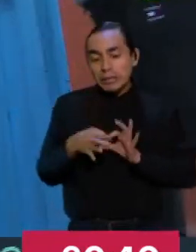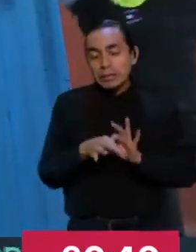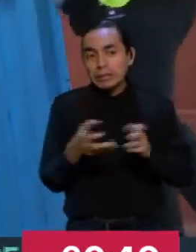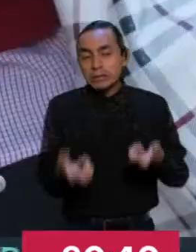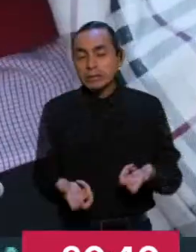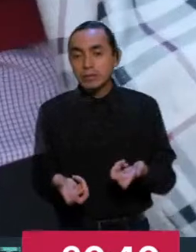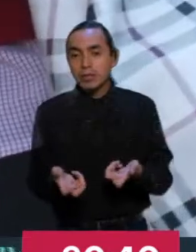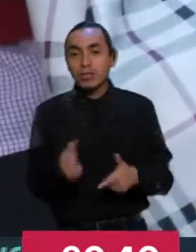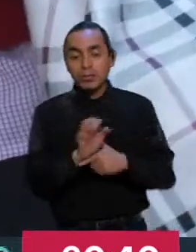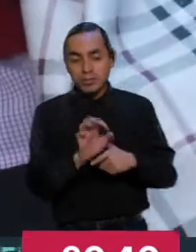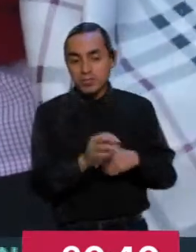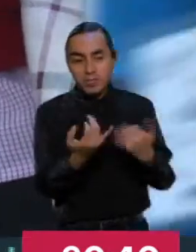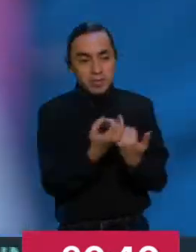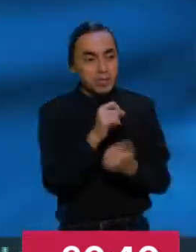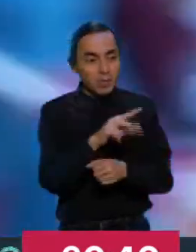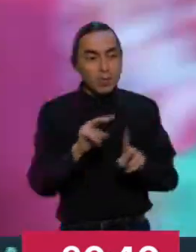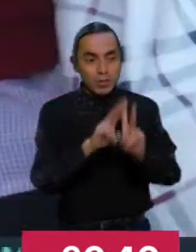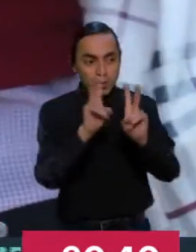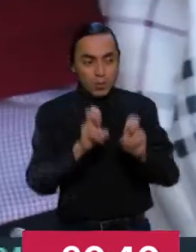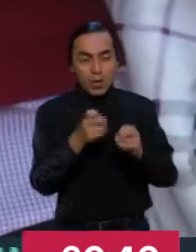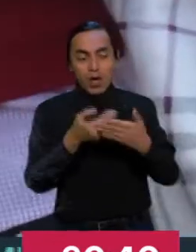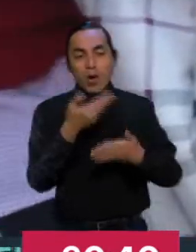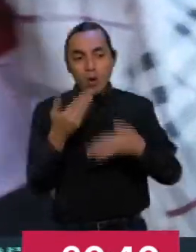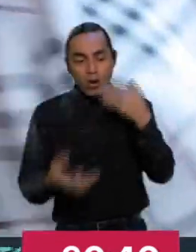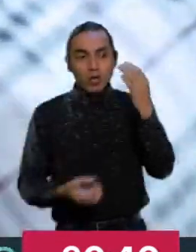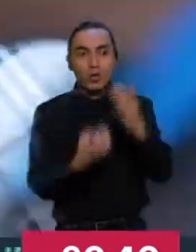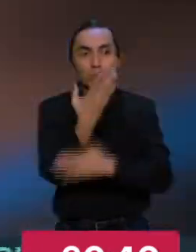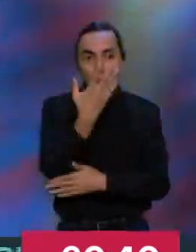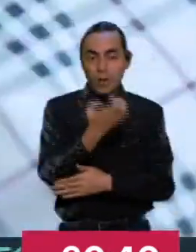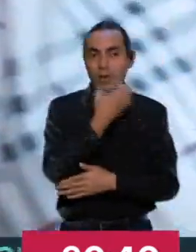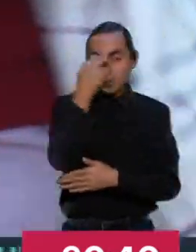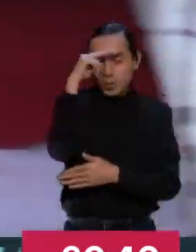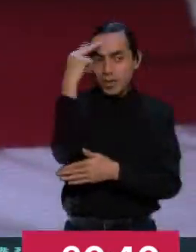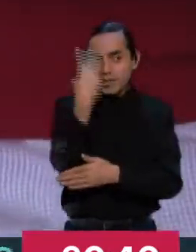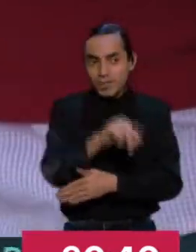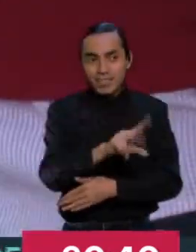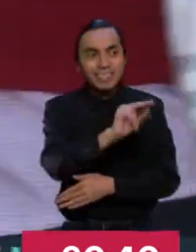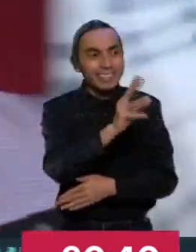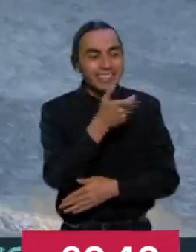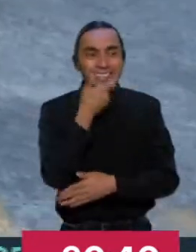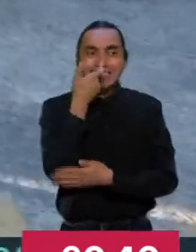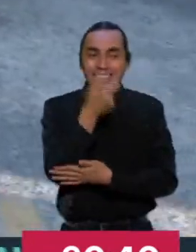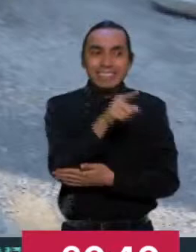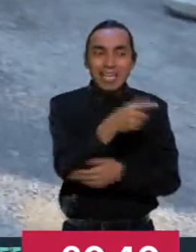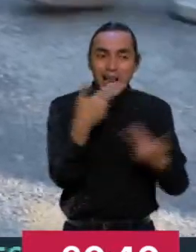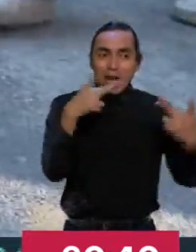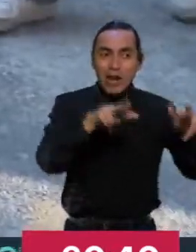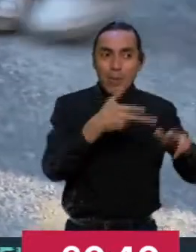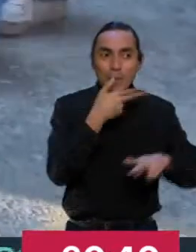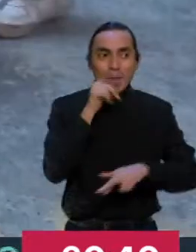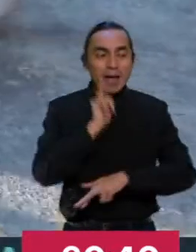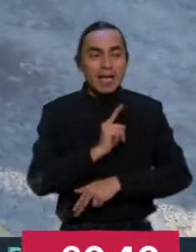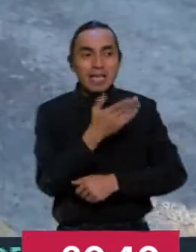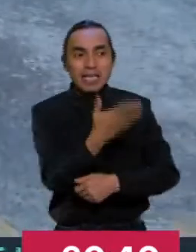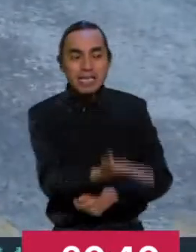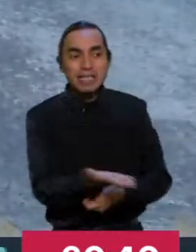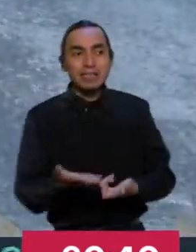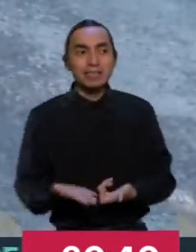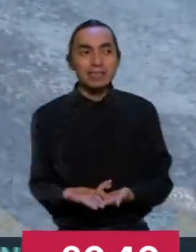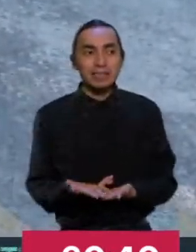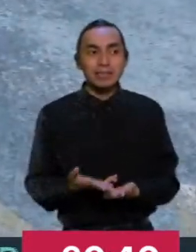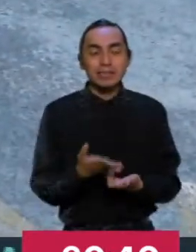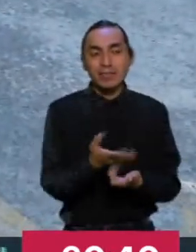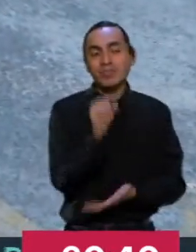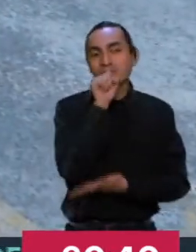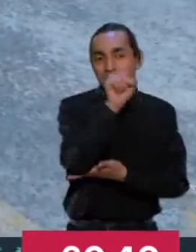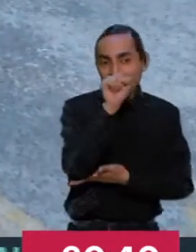el mismo asunto que vamos a tener ahora con la nueva escuela mexicana. La resistencia que están enfrentando las y los maestros a través de sus